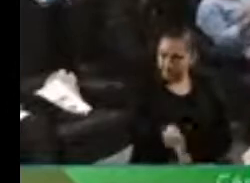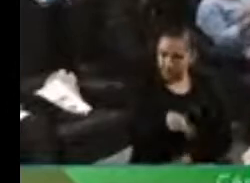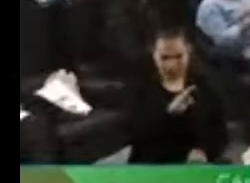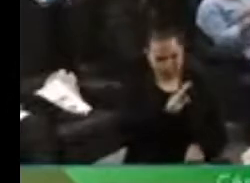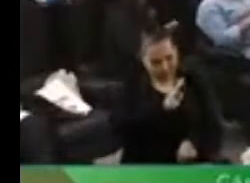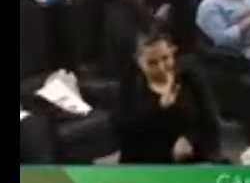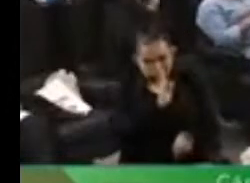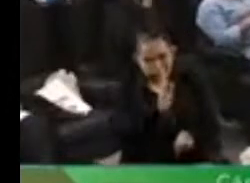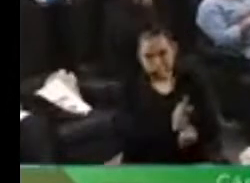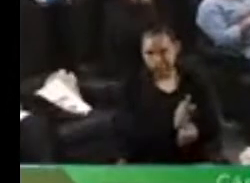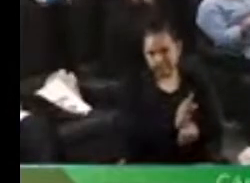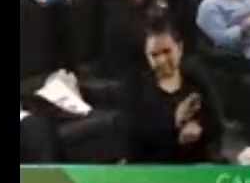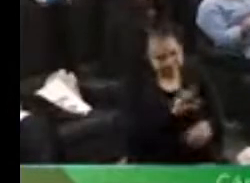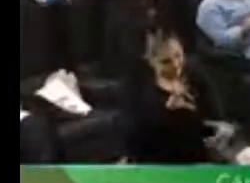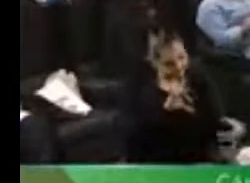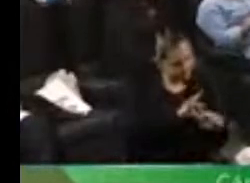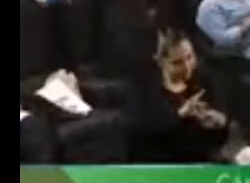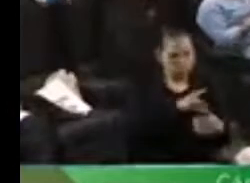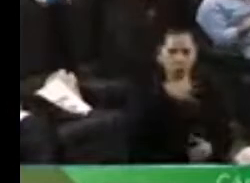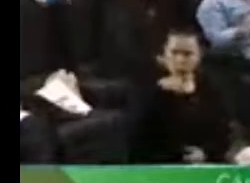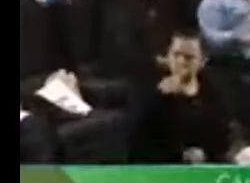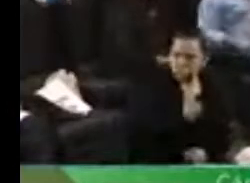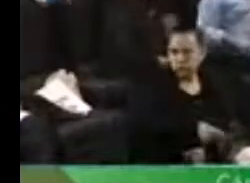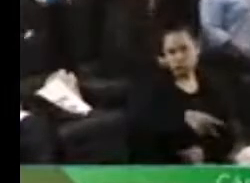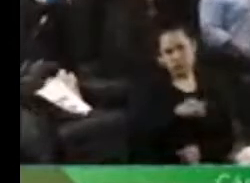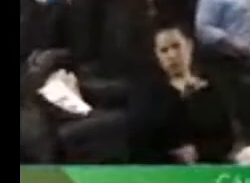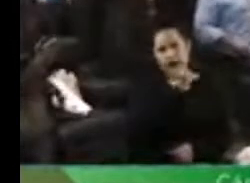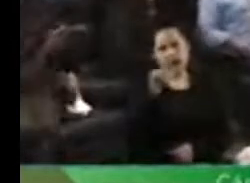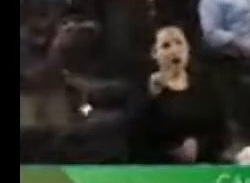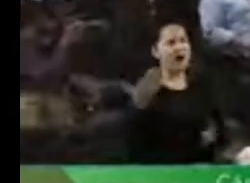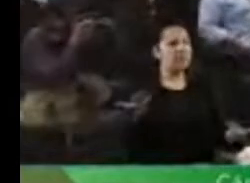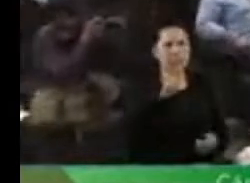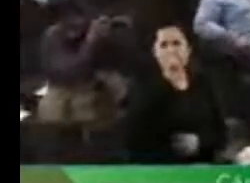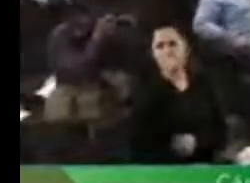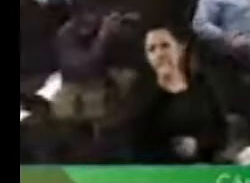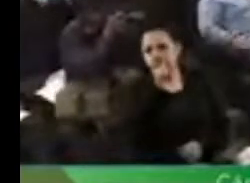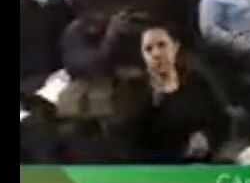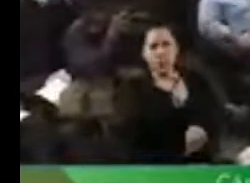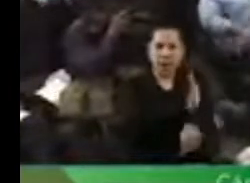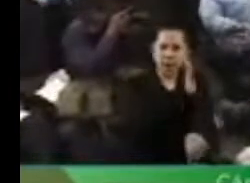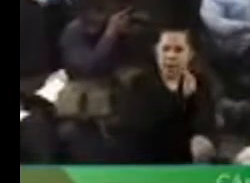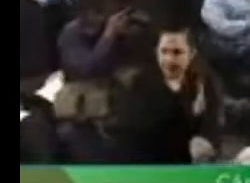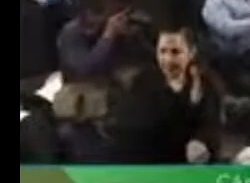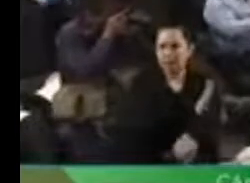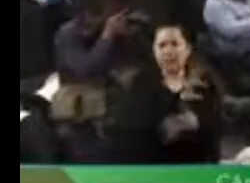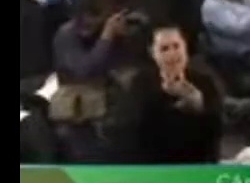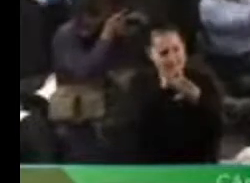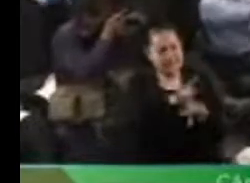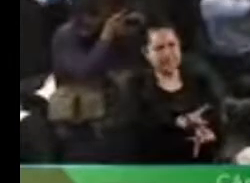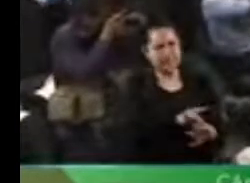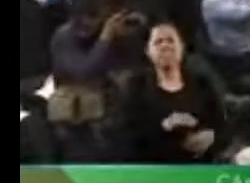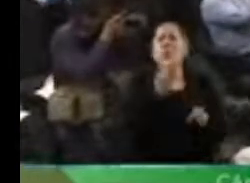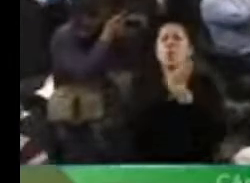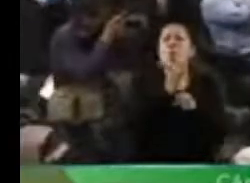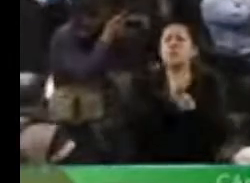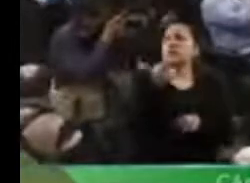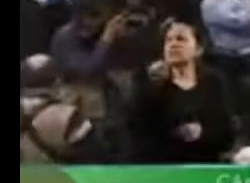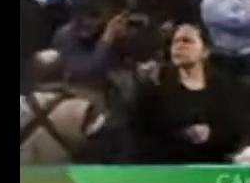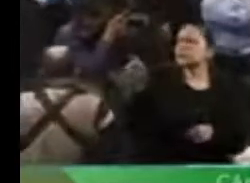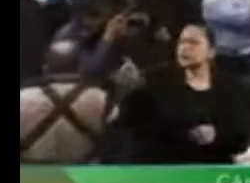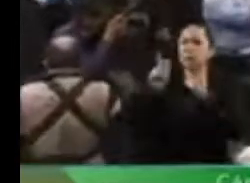materia eléctrica. Y hoy aquí la oposición viene a defender a un oligopolio